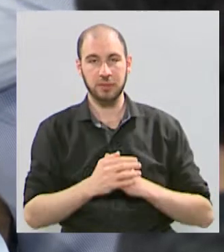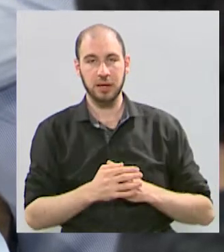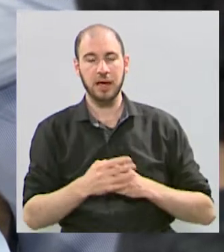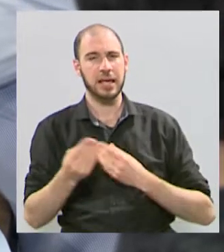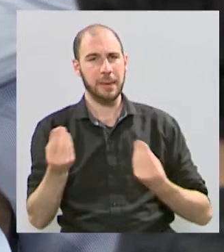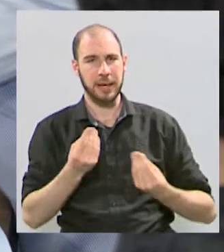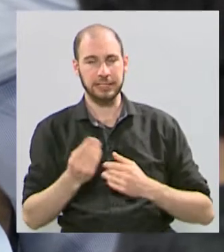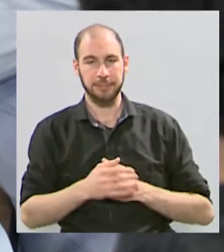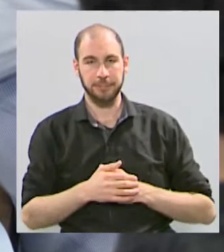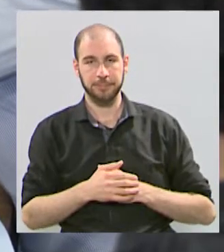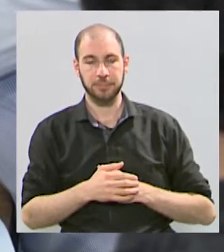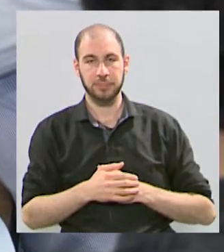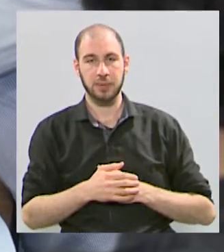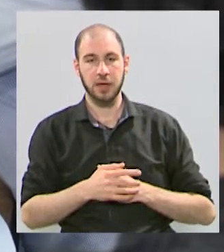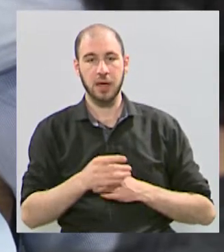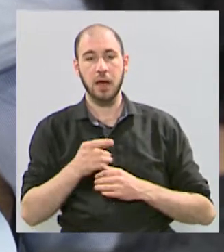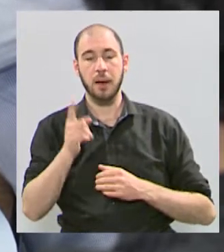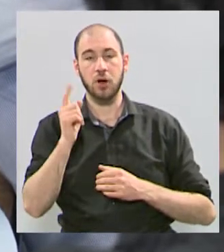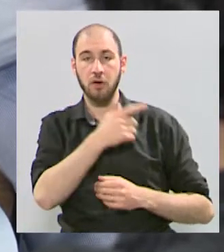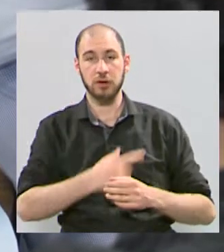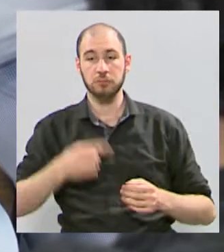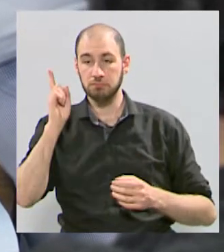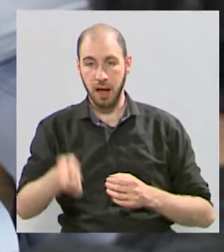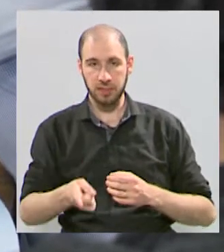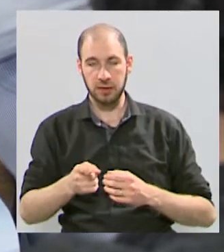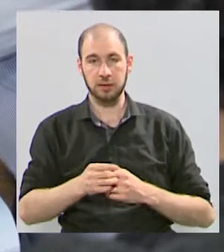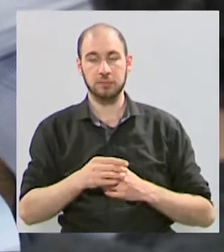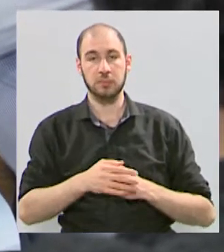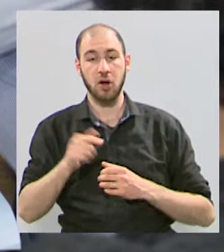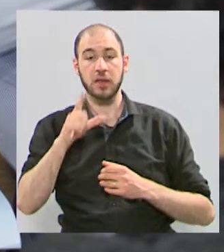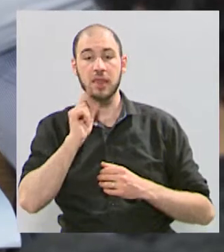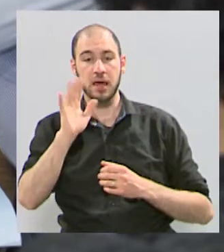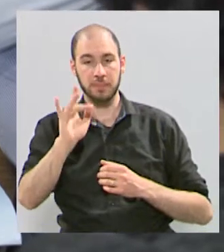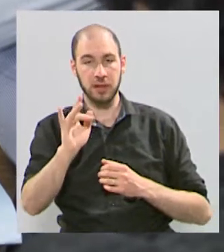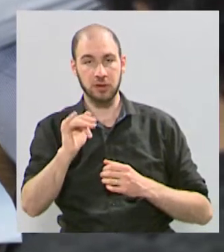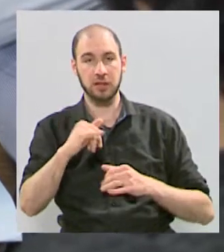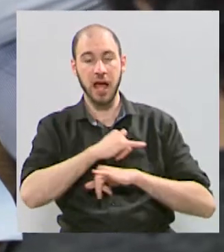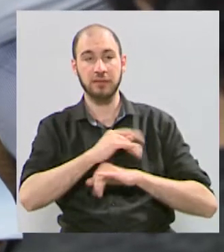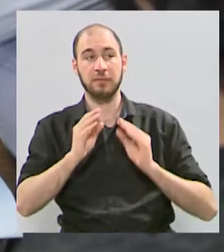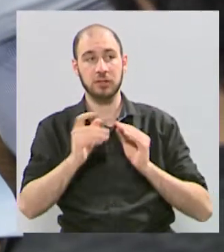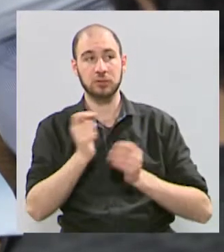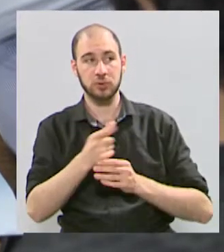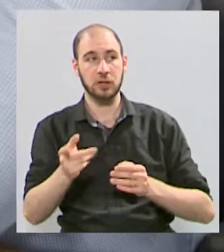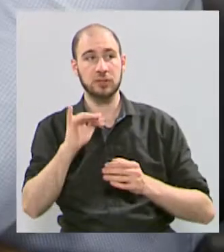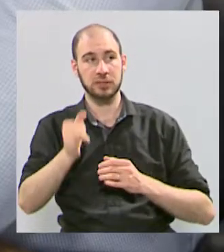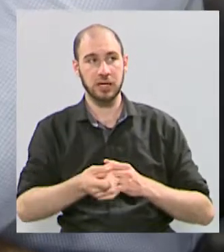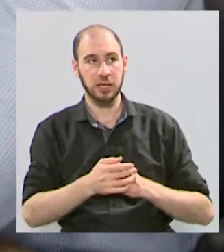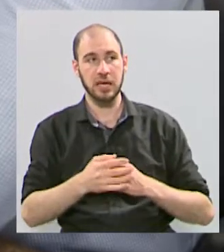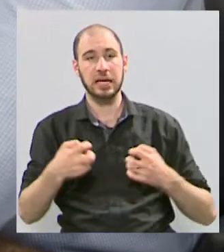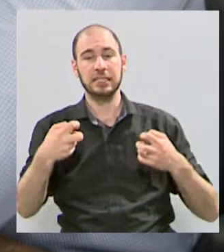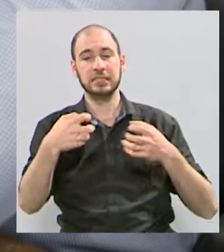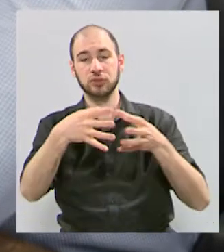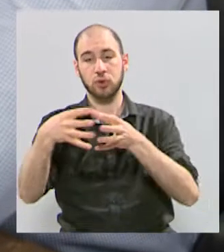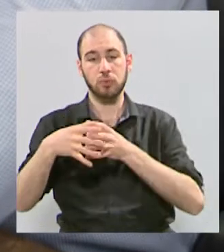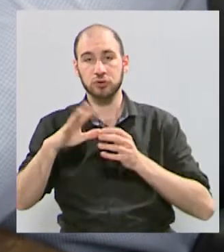realidad fue que se obligó al Ejecutivo Provincial a admitir hoy miércoles que va a haber una reapertura de paritarias con todos los